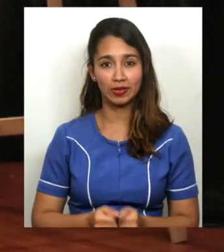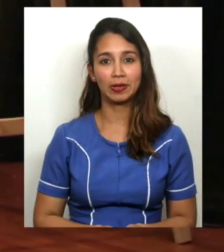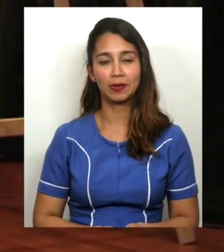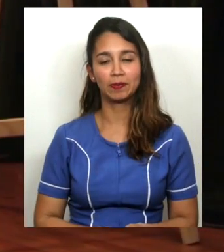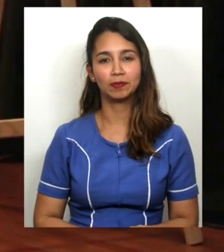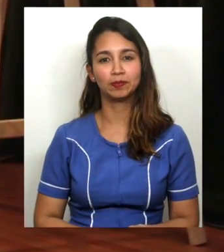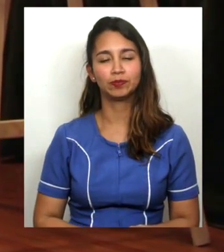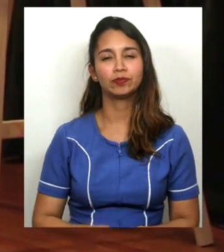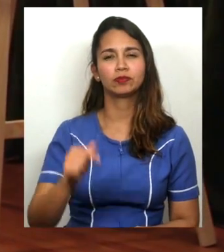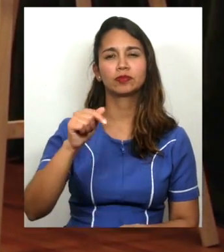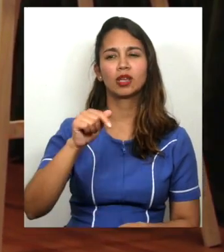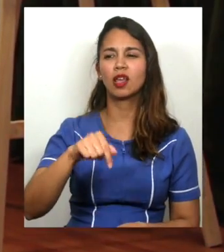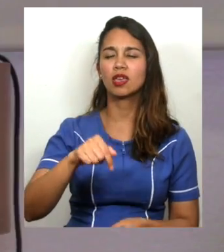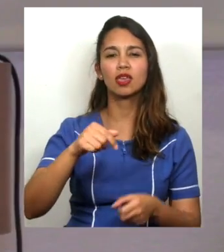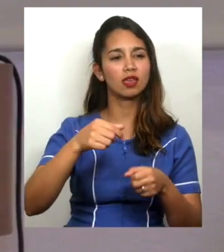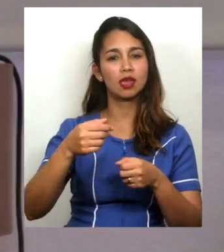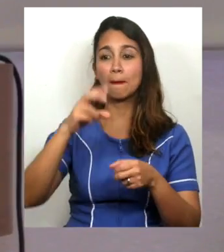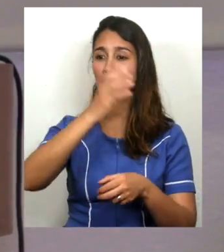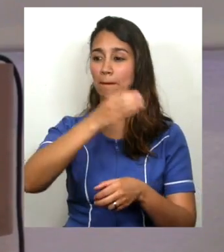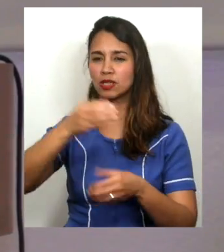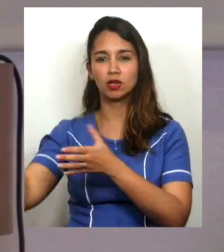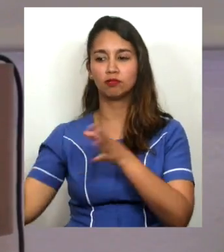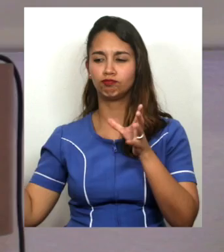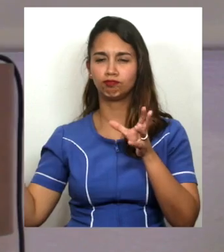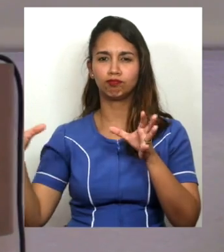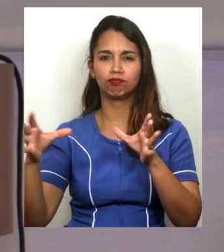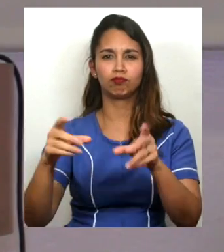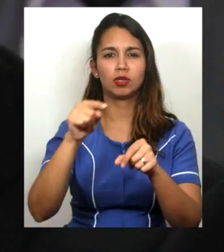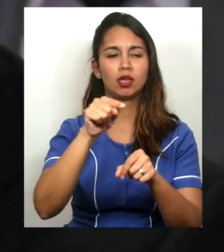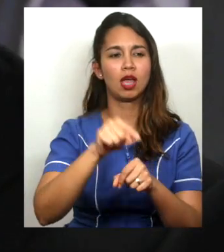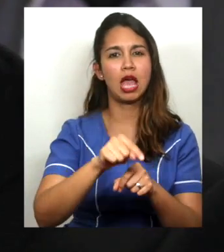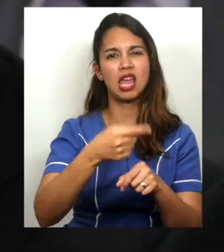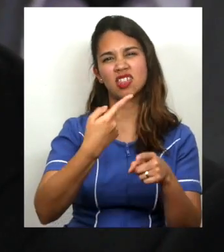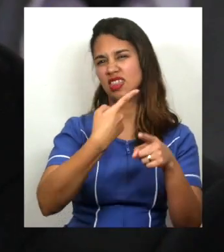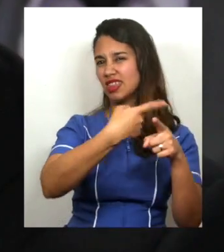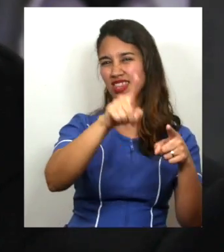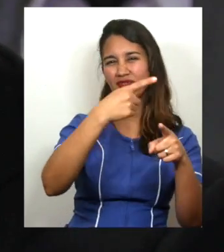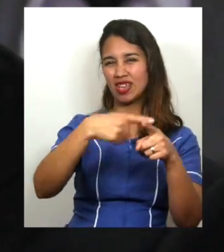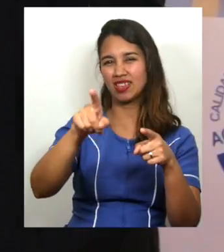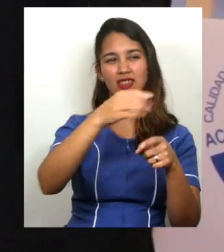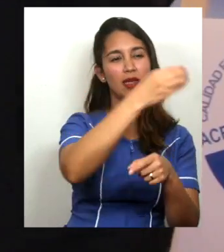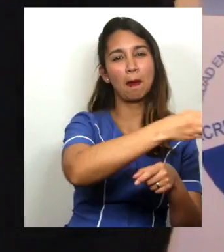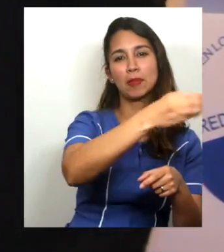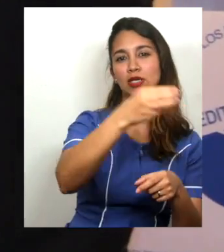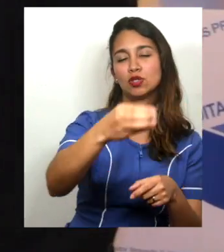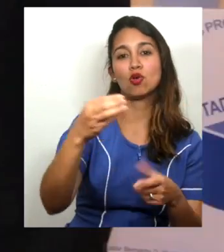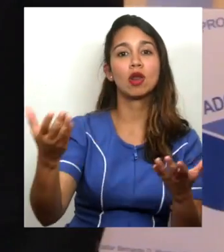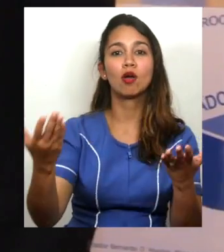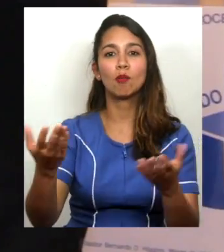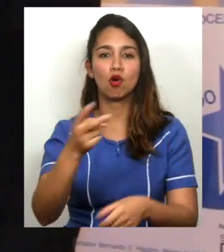Superintendencia de Salud. La ceremonia realizada en el Salón Prat de la Intendencia Regional contó con la presencia del